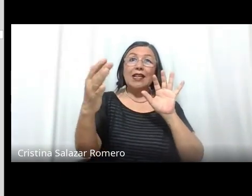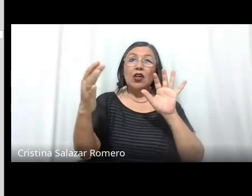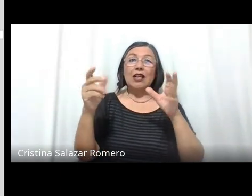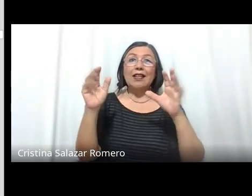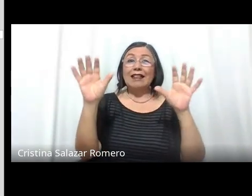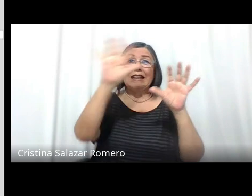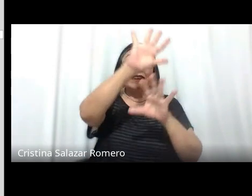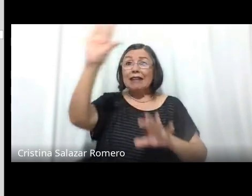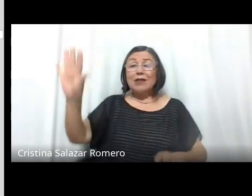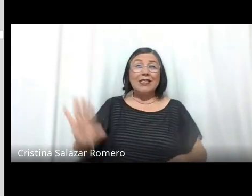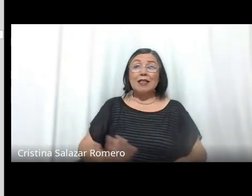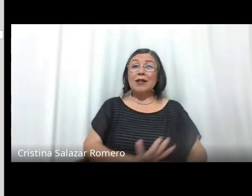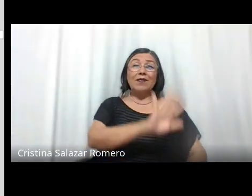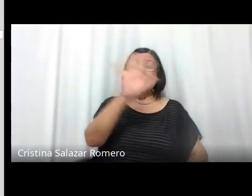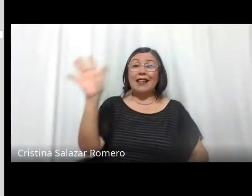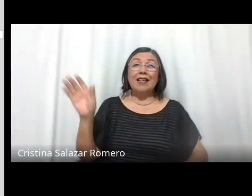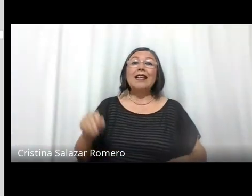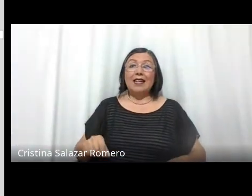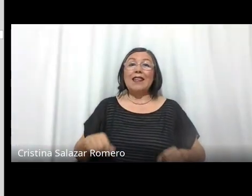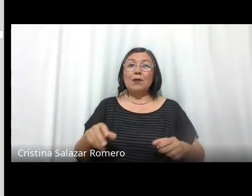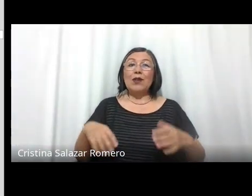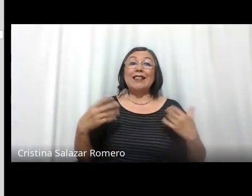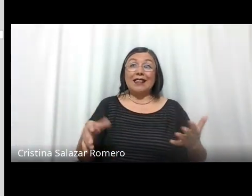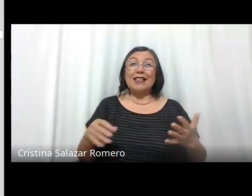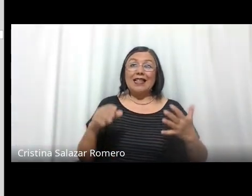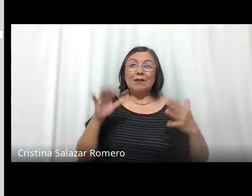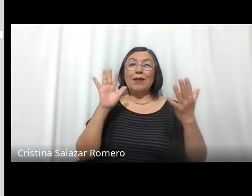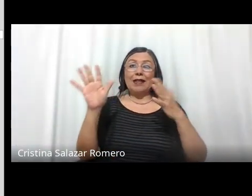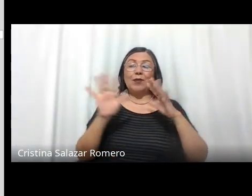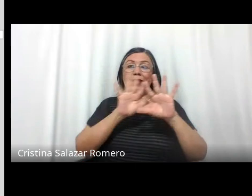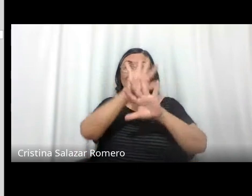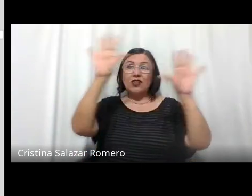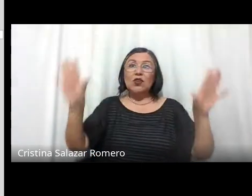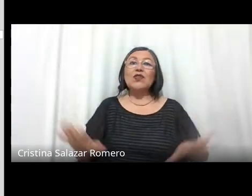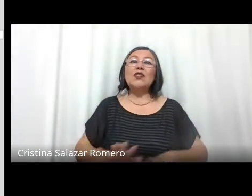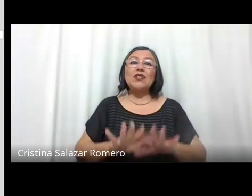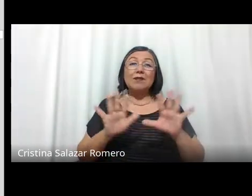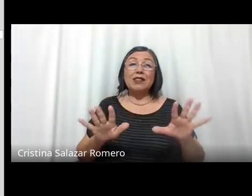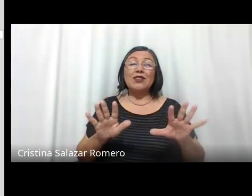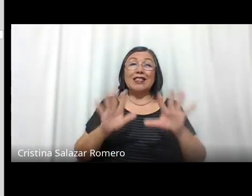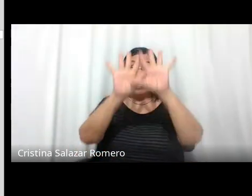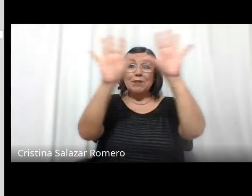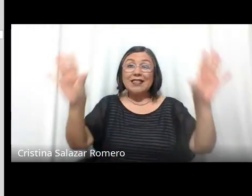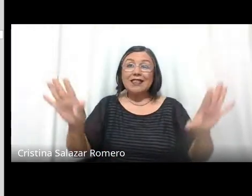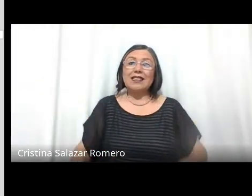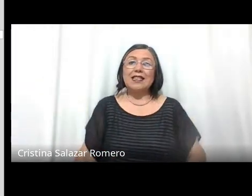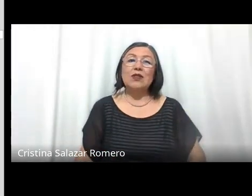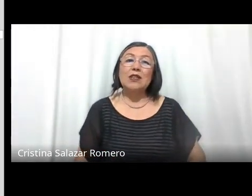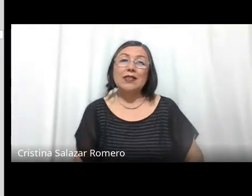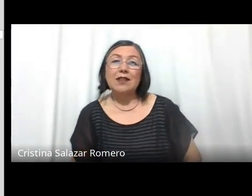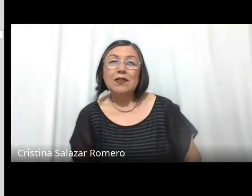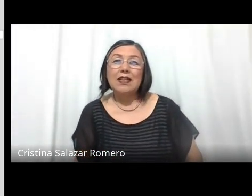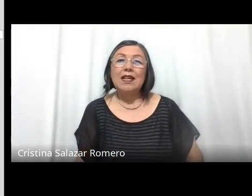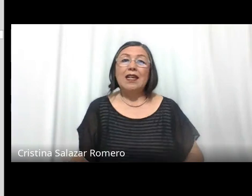si giró. Mi vista periférica la debo entrenar para poder ver todos esos elementos que están presentes y que